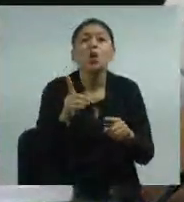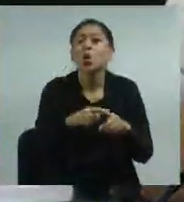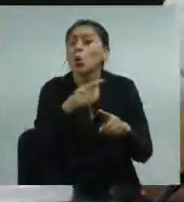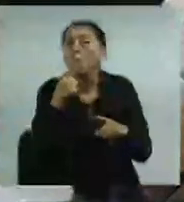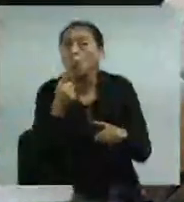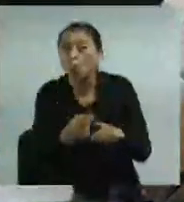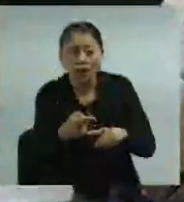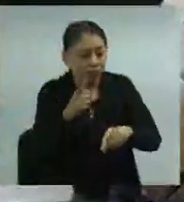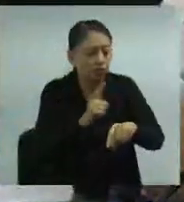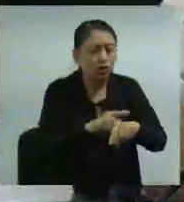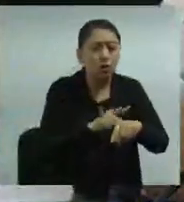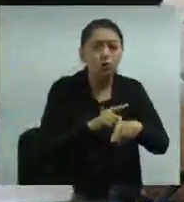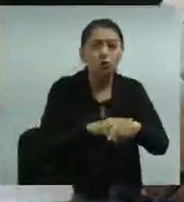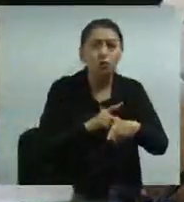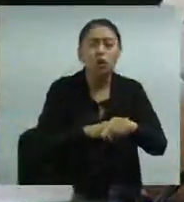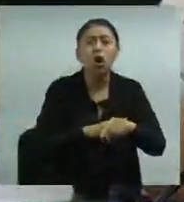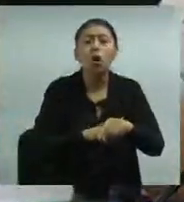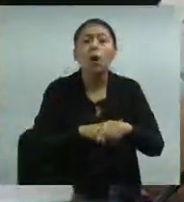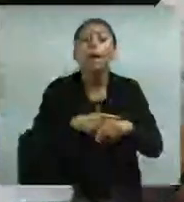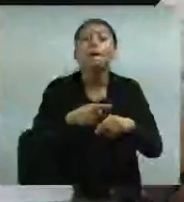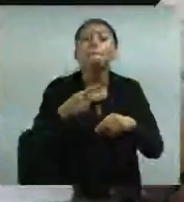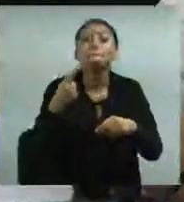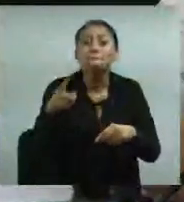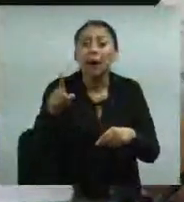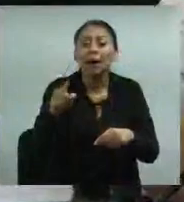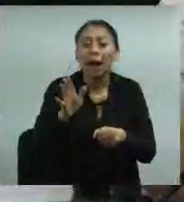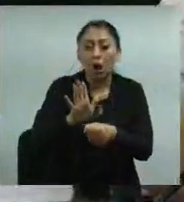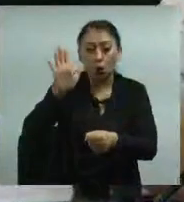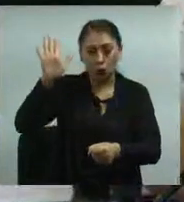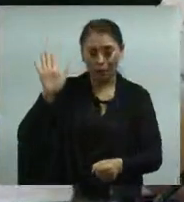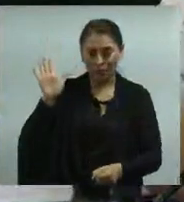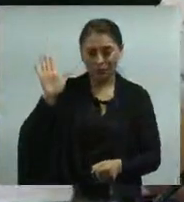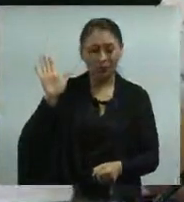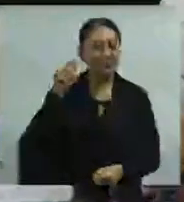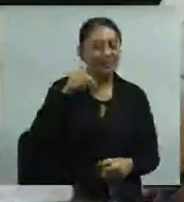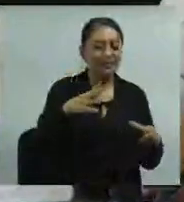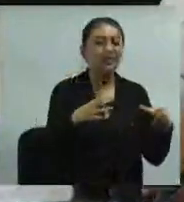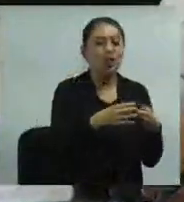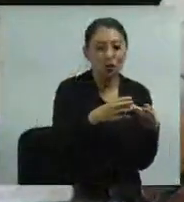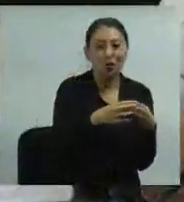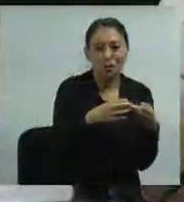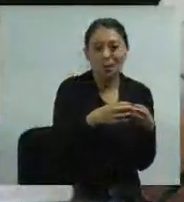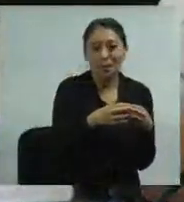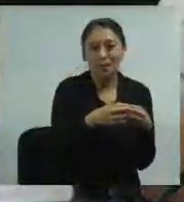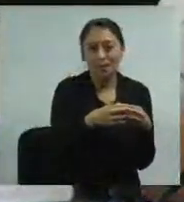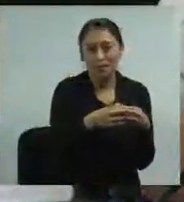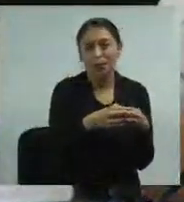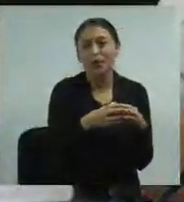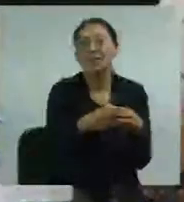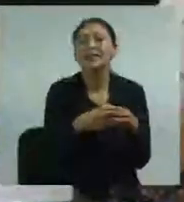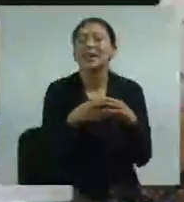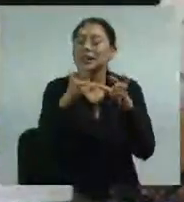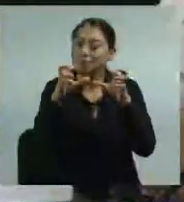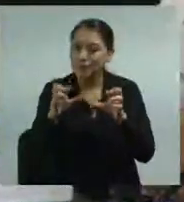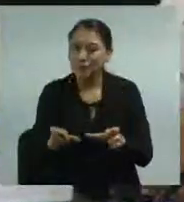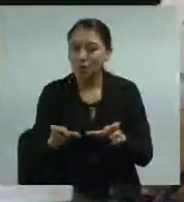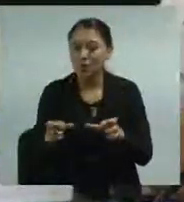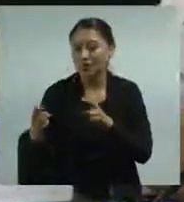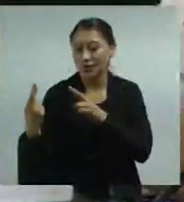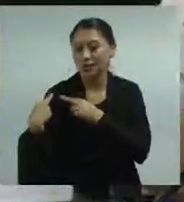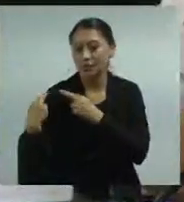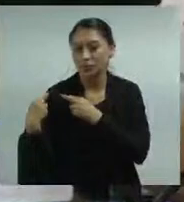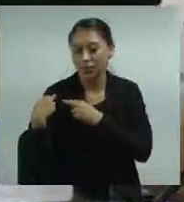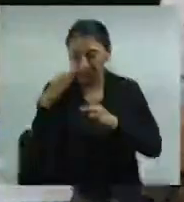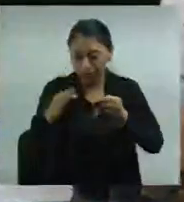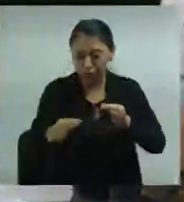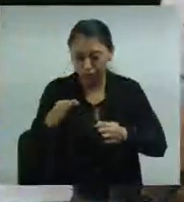sesión extraordinaria para la juramentación de esas comisiones de postulación. Todo eso, señor presidente, creo que sí se debería tener ya